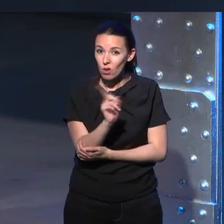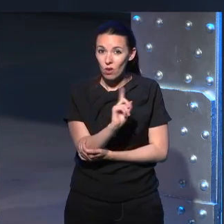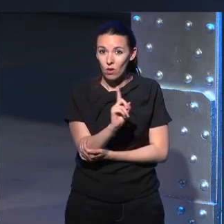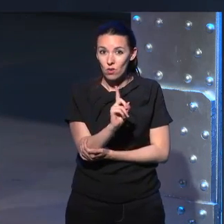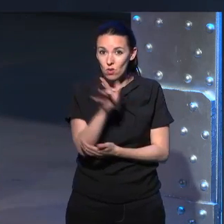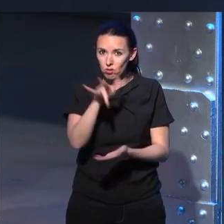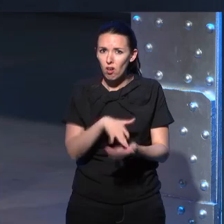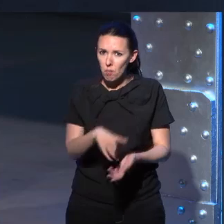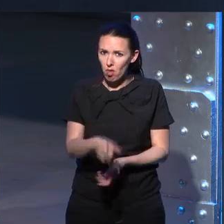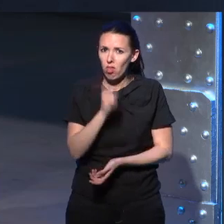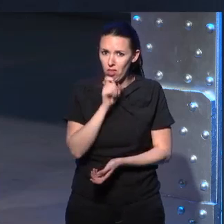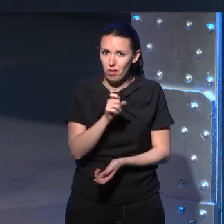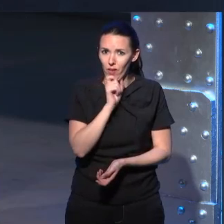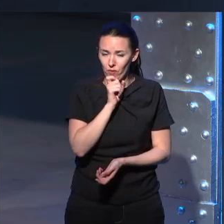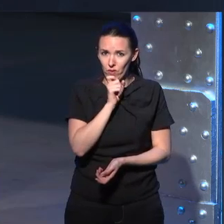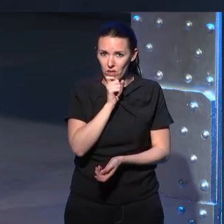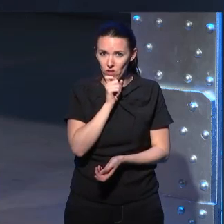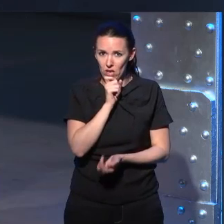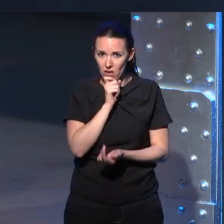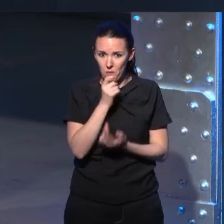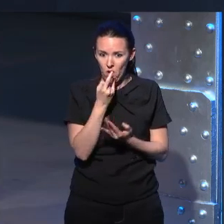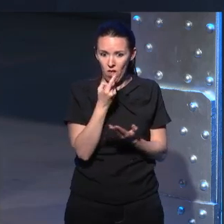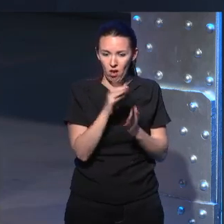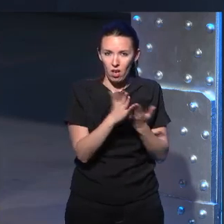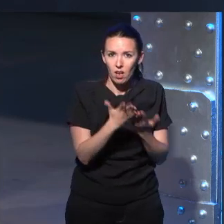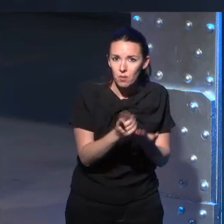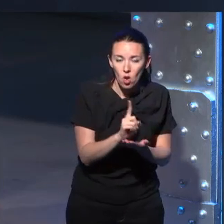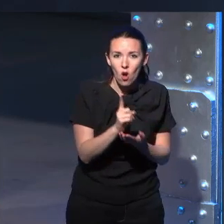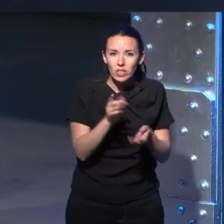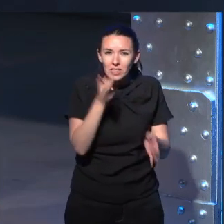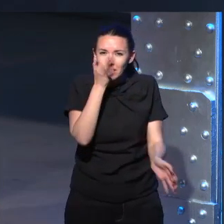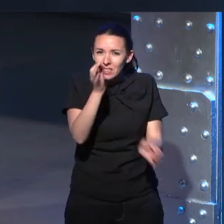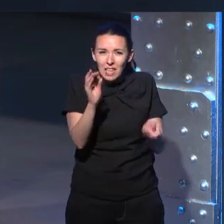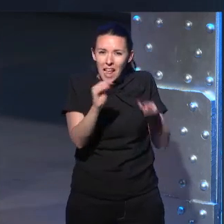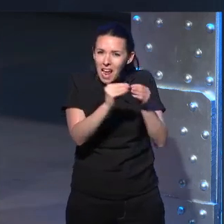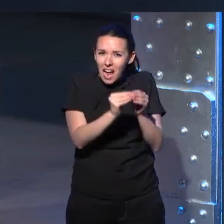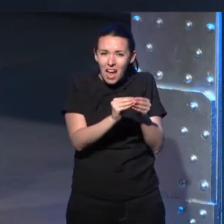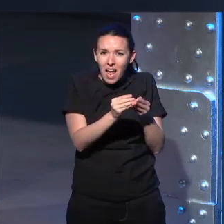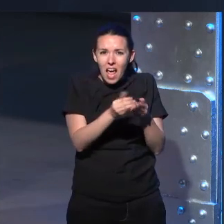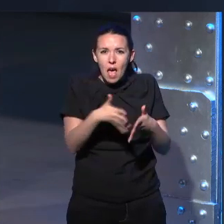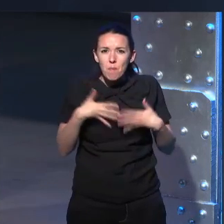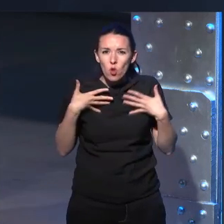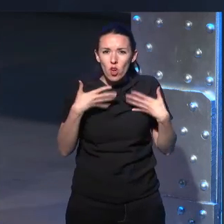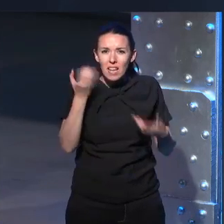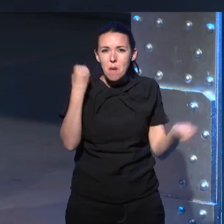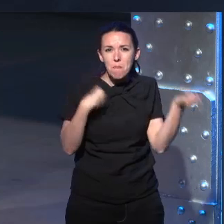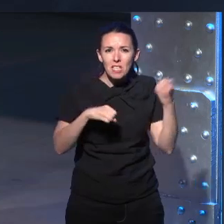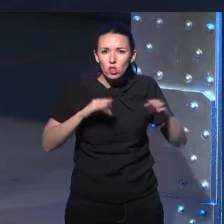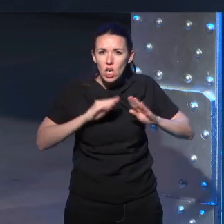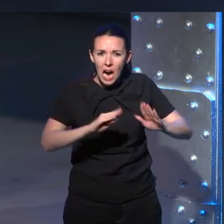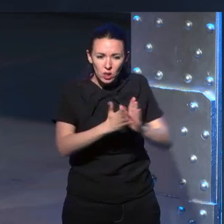lo admirable y difícil que es lo que te mete en el libro, sino la minuciosa elaboración emocional de sus personajes que